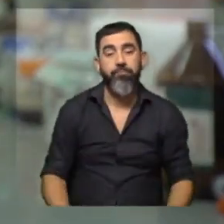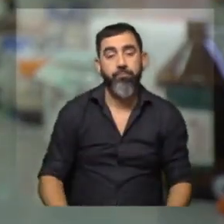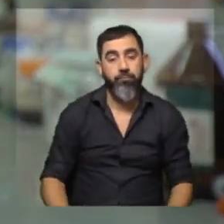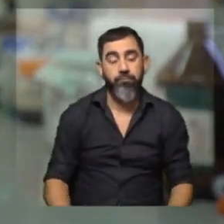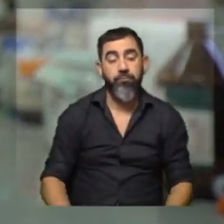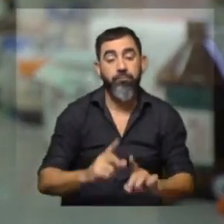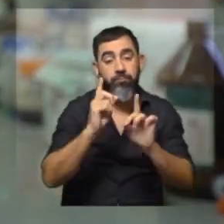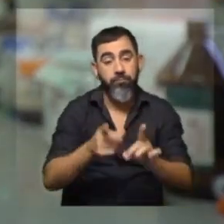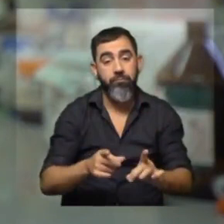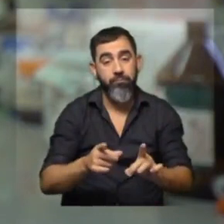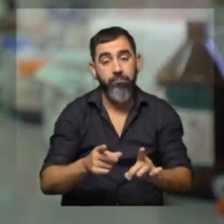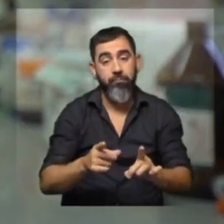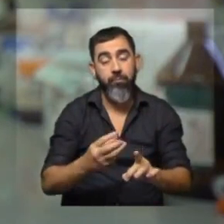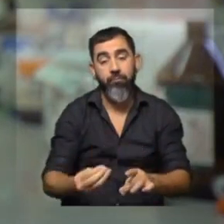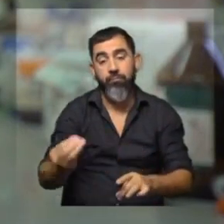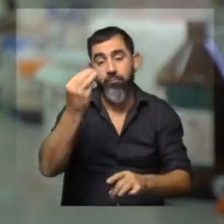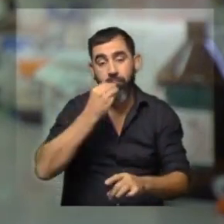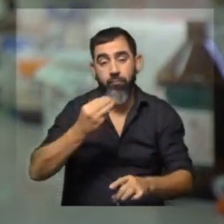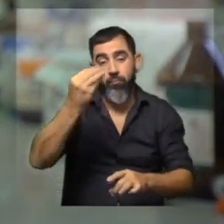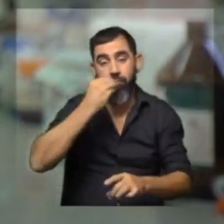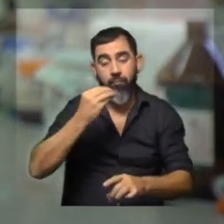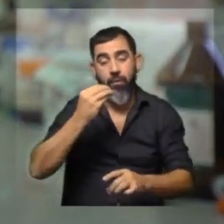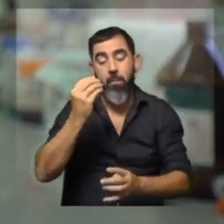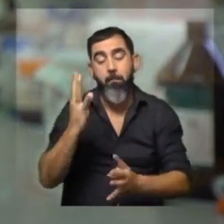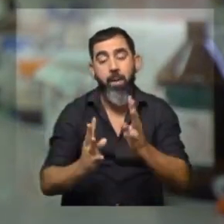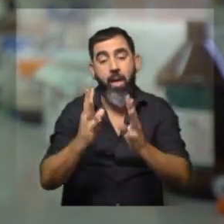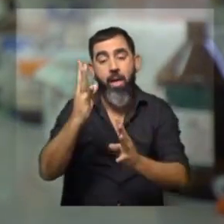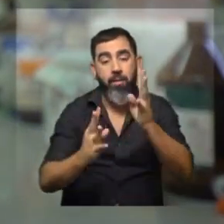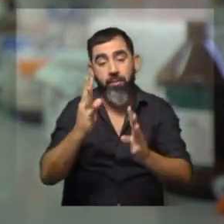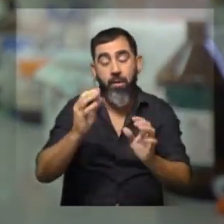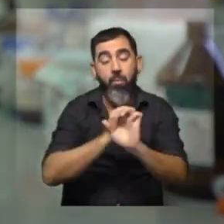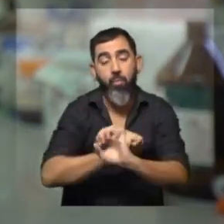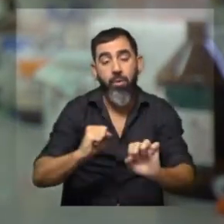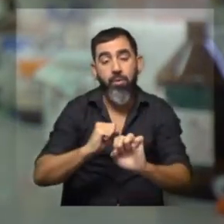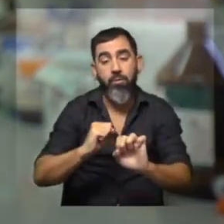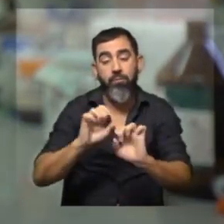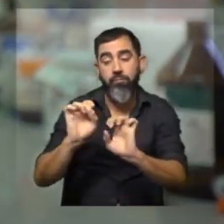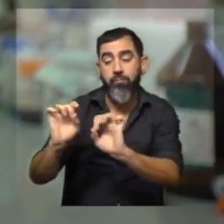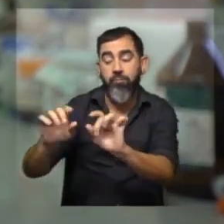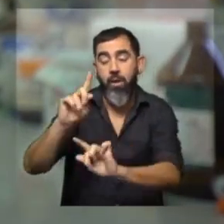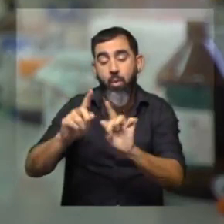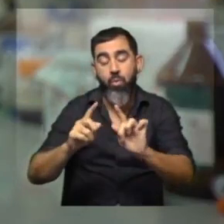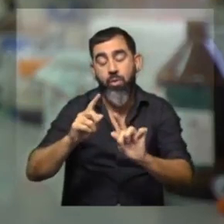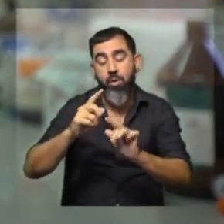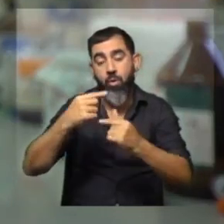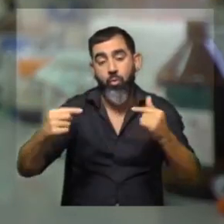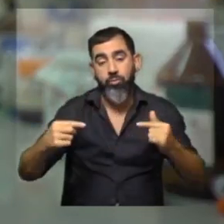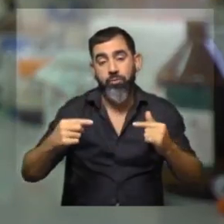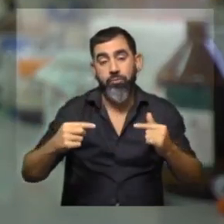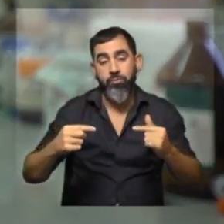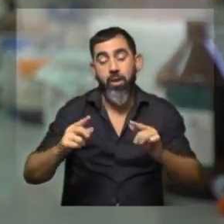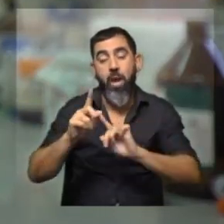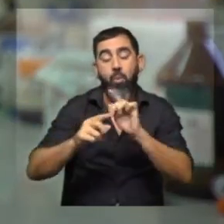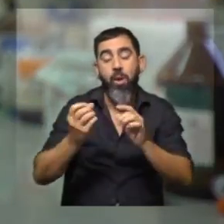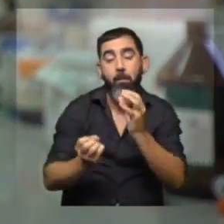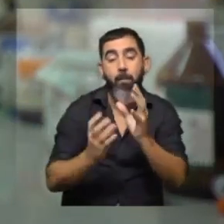son grandes consumidores de plantas, entonces pueden ser polinizadores algunas especies. En particular hay algunas